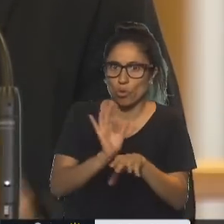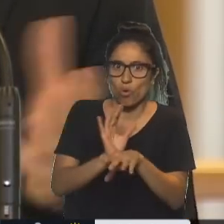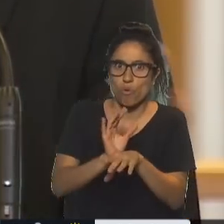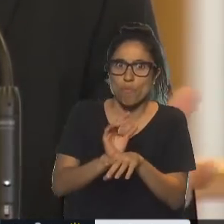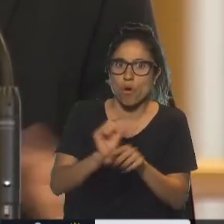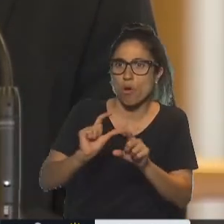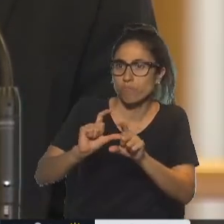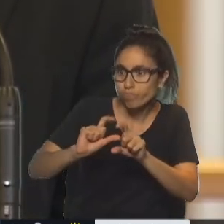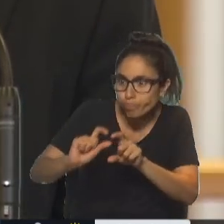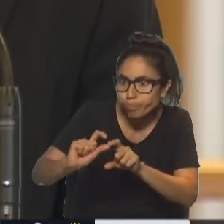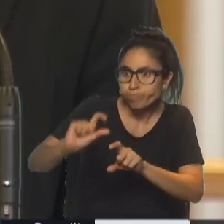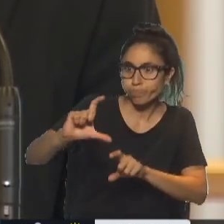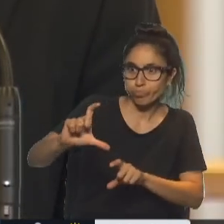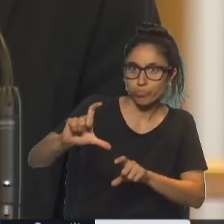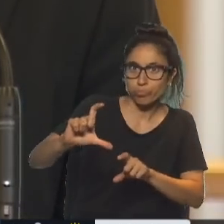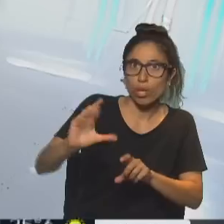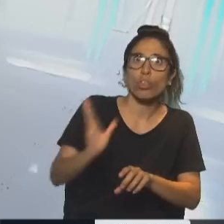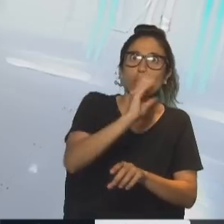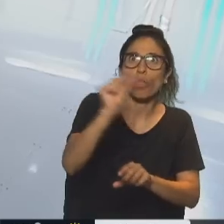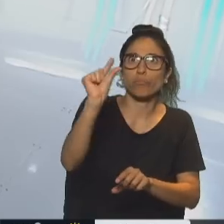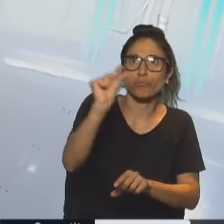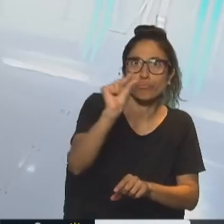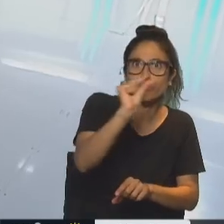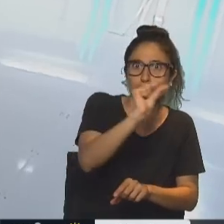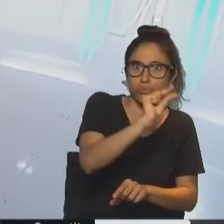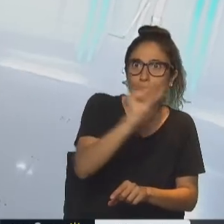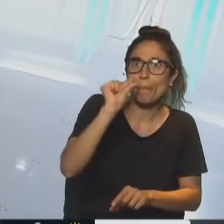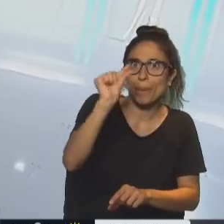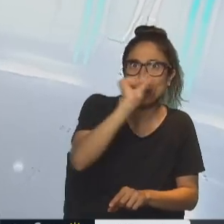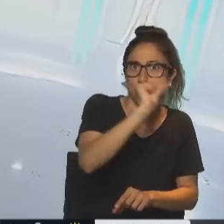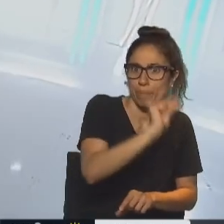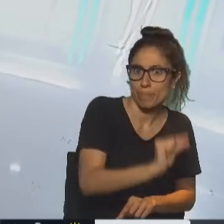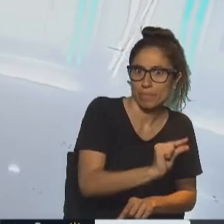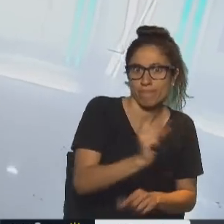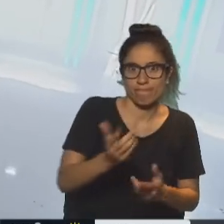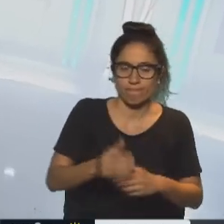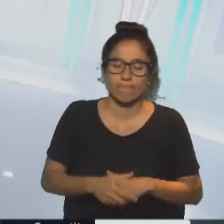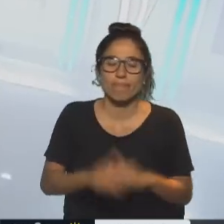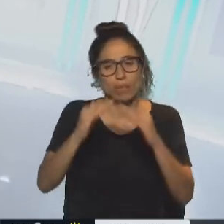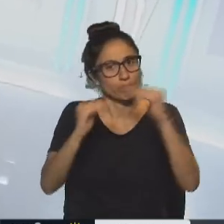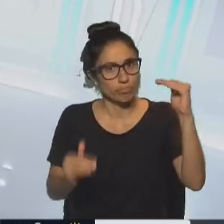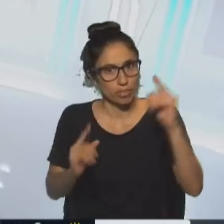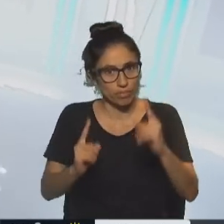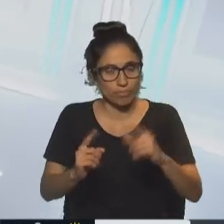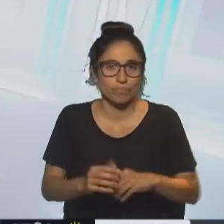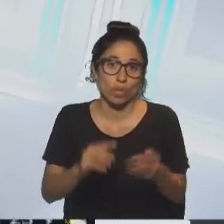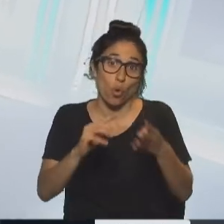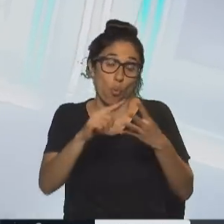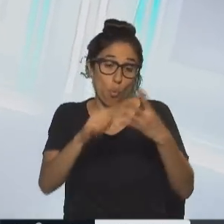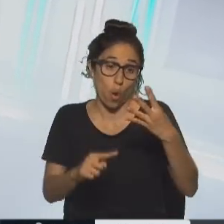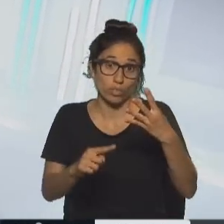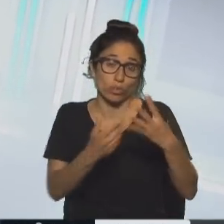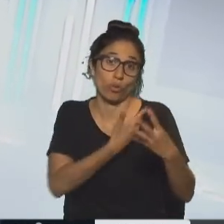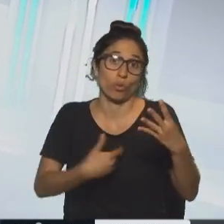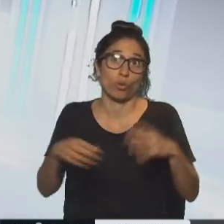dicen estos 4 gobernadores. Y también, para poder entender y completar, ¿a quién consultamos? A un